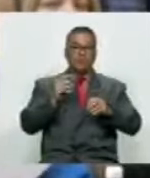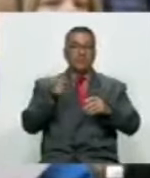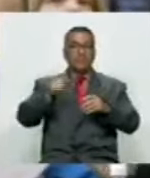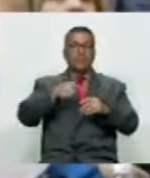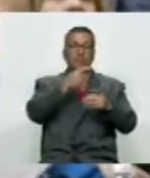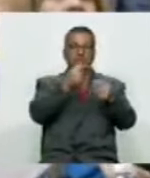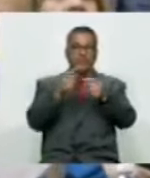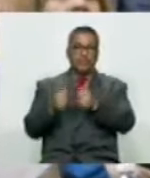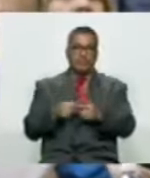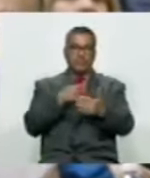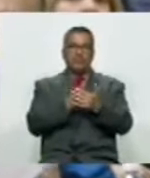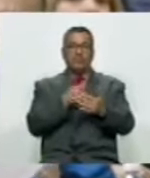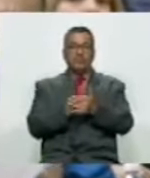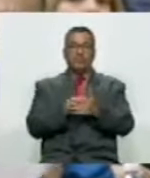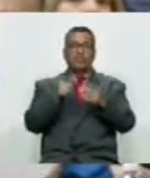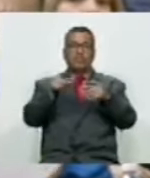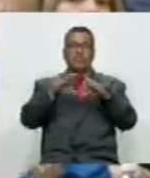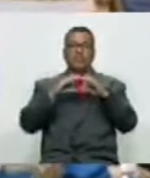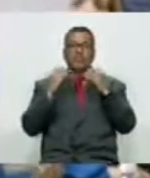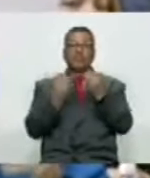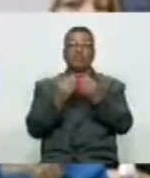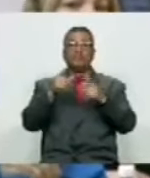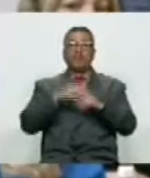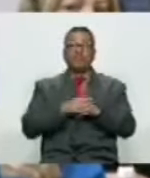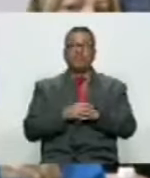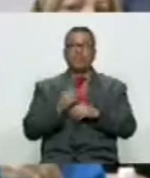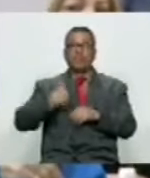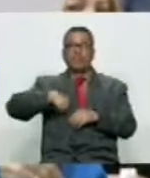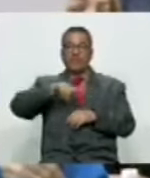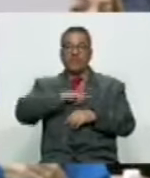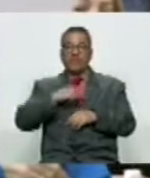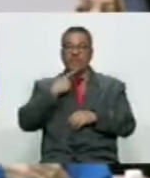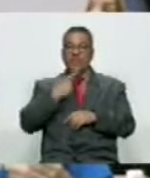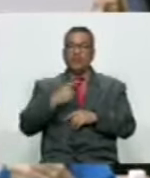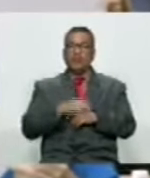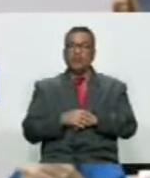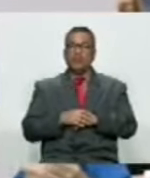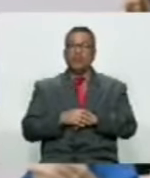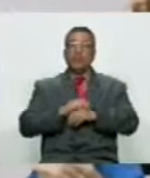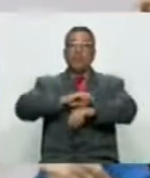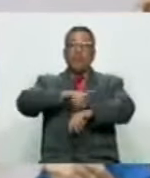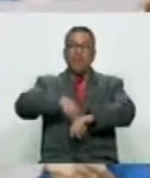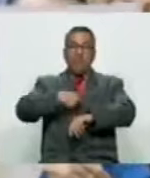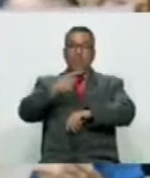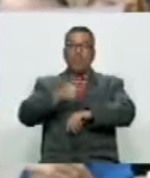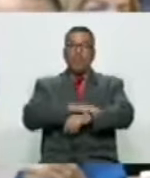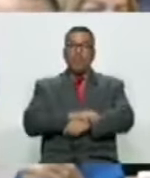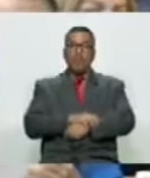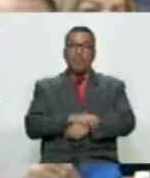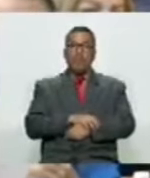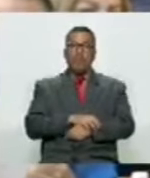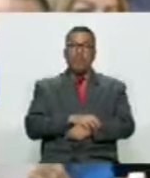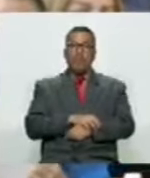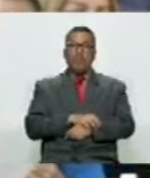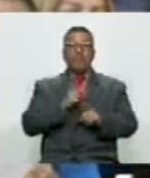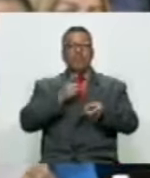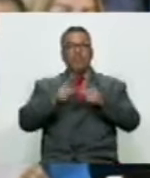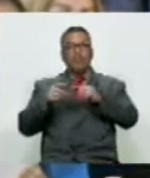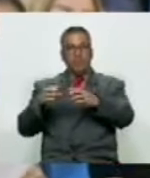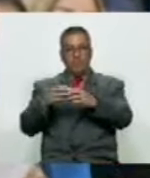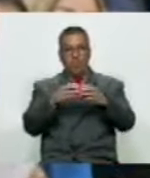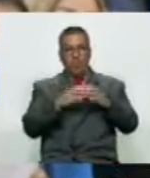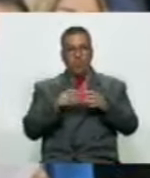aportes económicos a dichas organizaciones. Nosotros proponemos, luego de escuchar a unos sectores